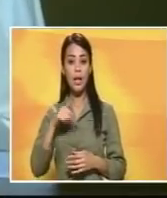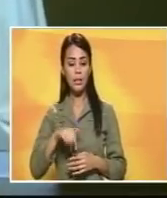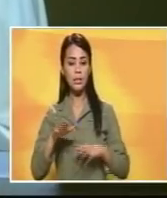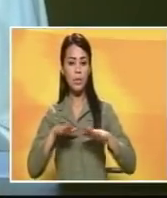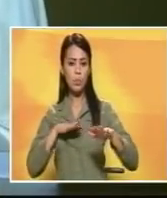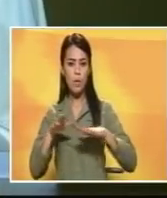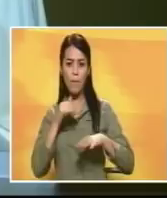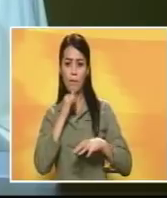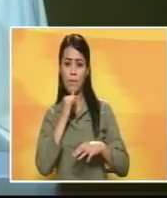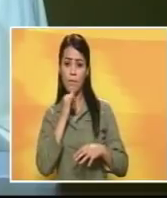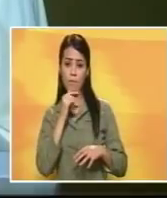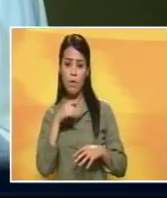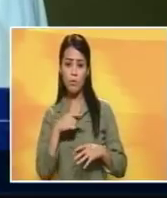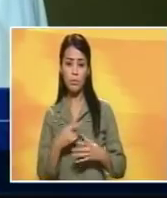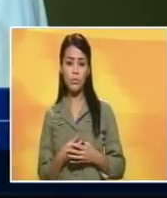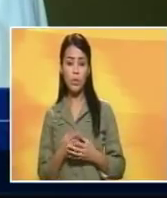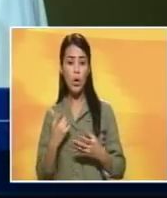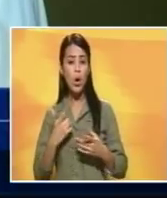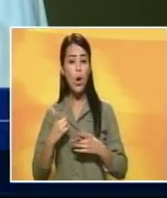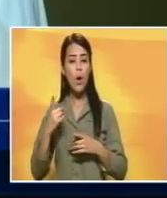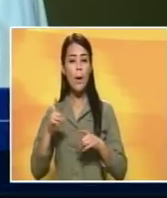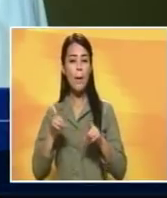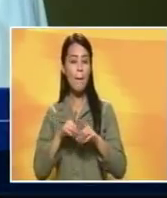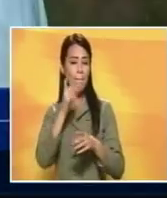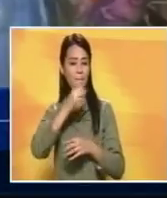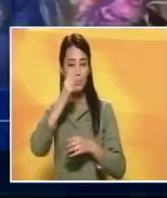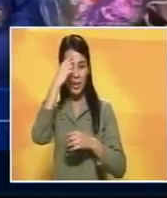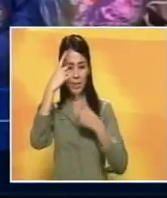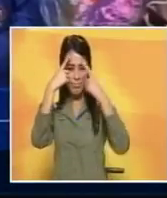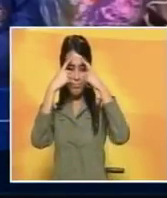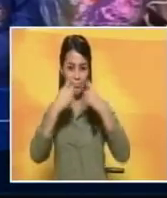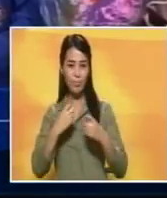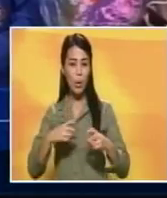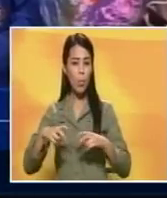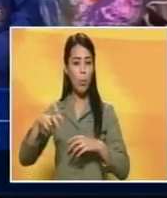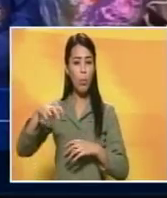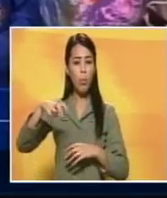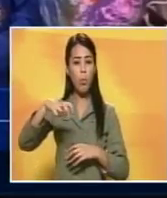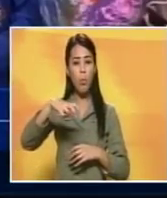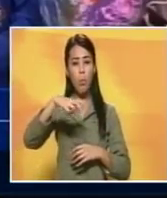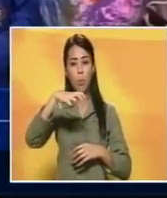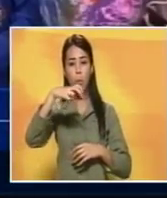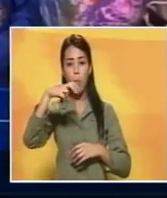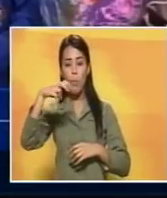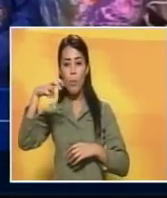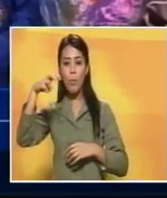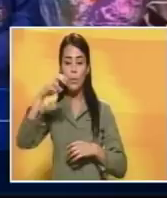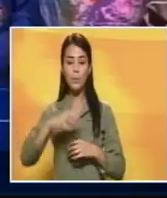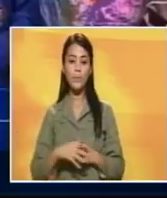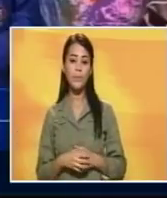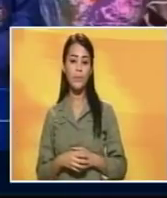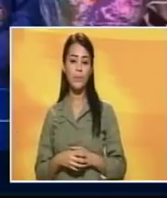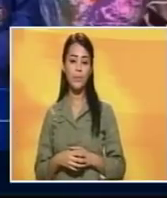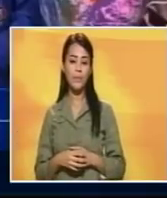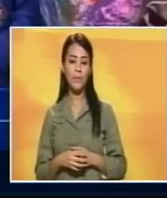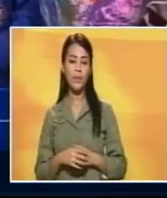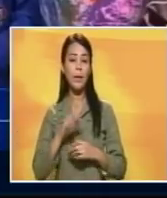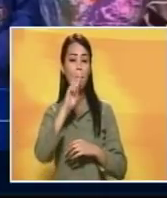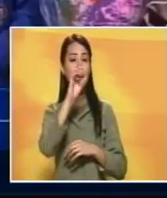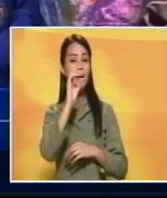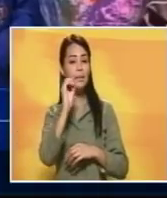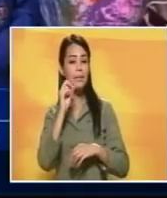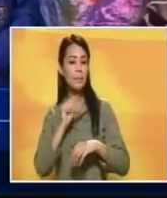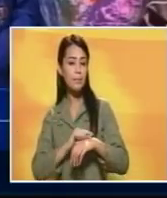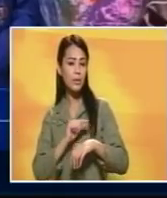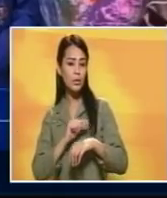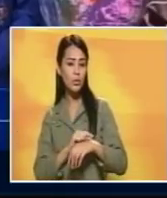jueves por primera vez con los astronautas que forman parte de la Estación Espacial Internacional. En el diálogo de unos 20 minutos